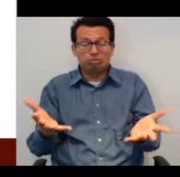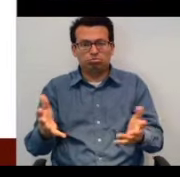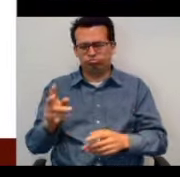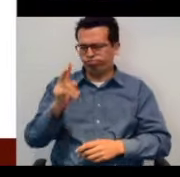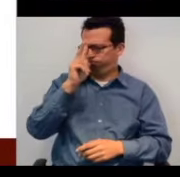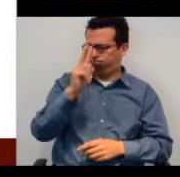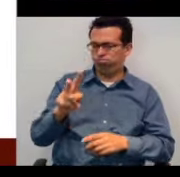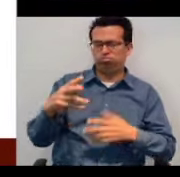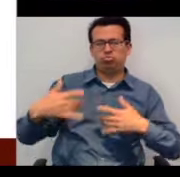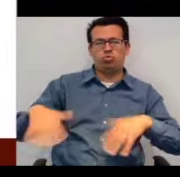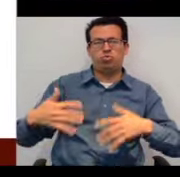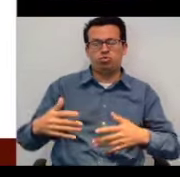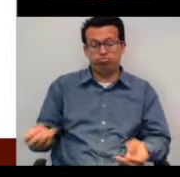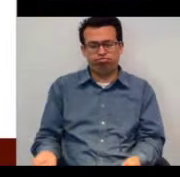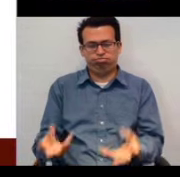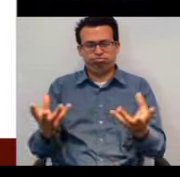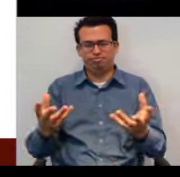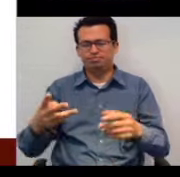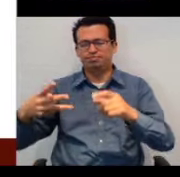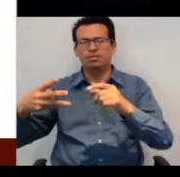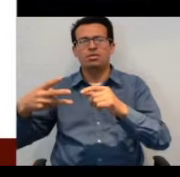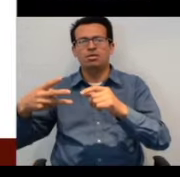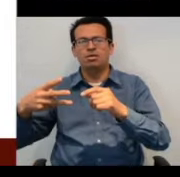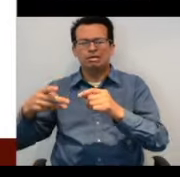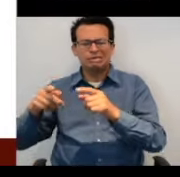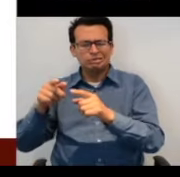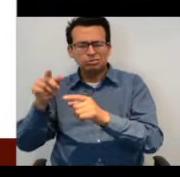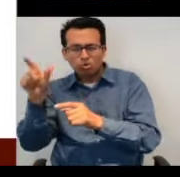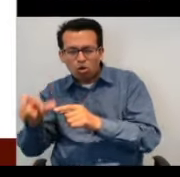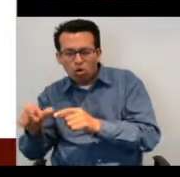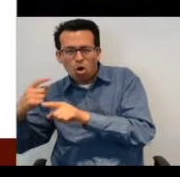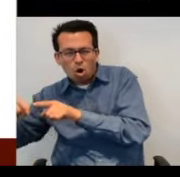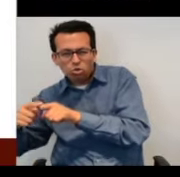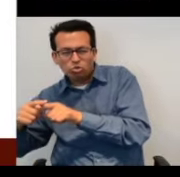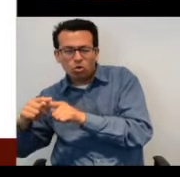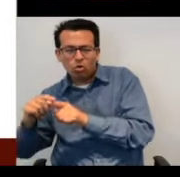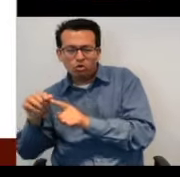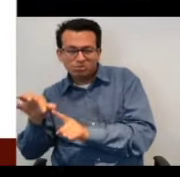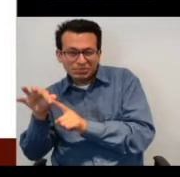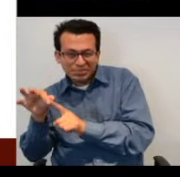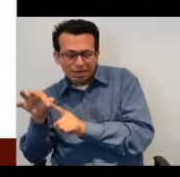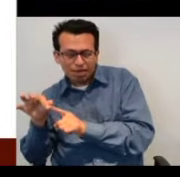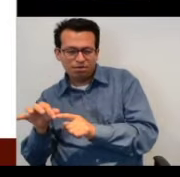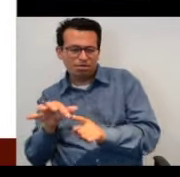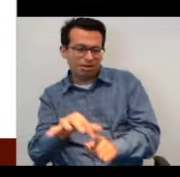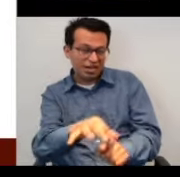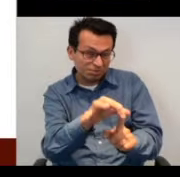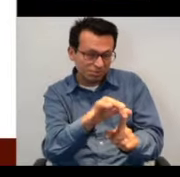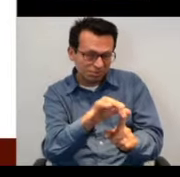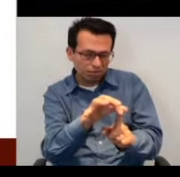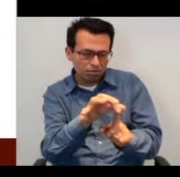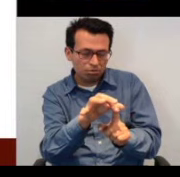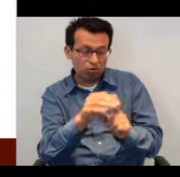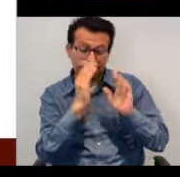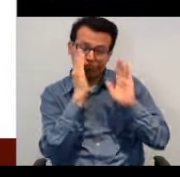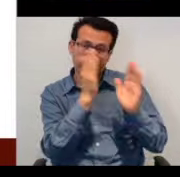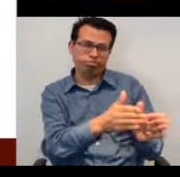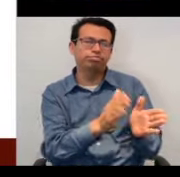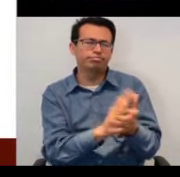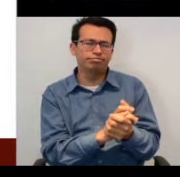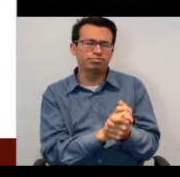es entendiendo y protegiendo las particularidades. No podemos valorar la diversidad en nuestro país si no tenemos claro que